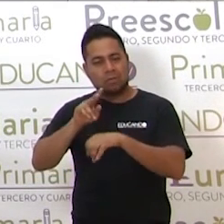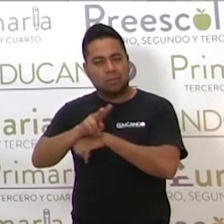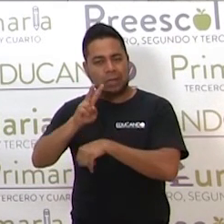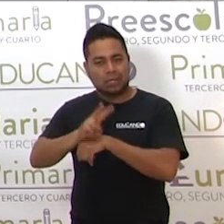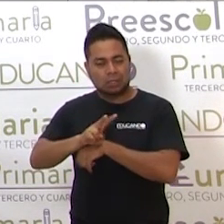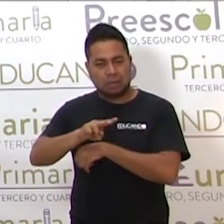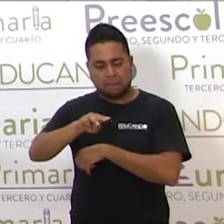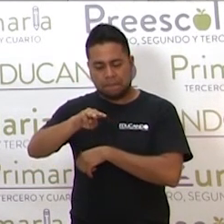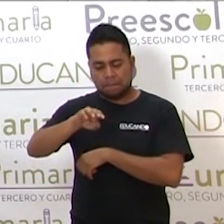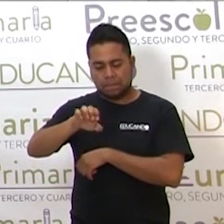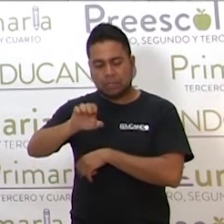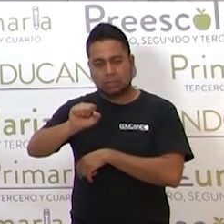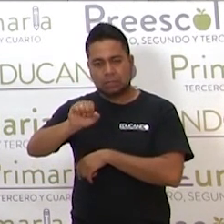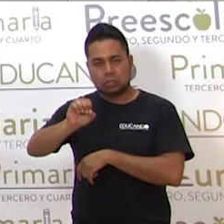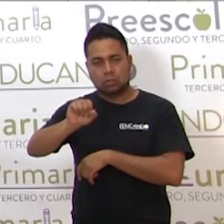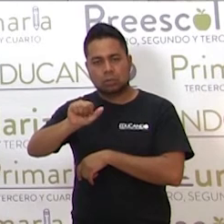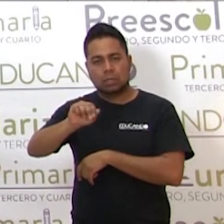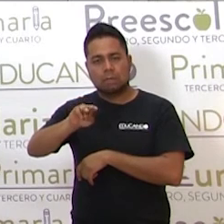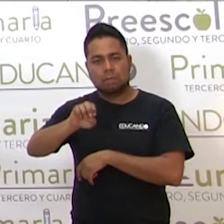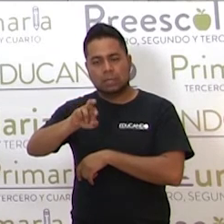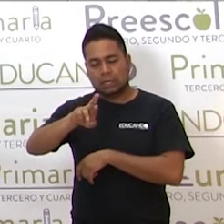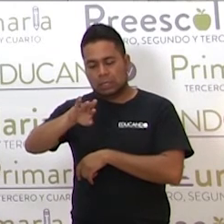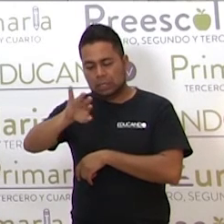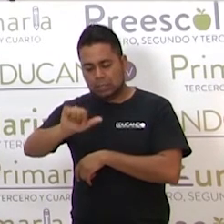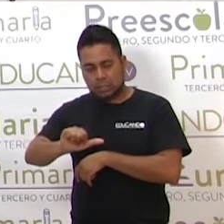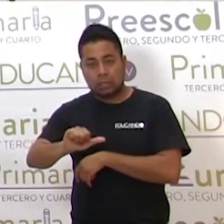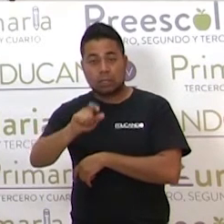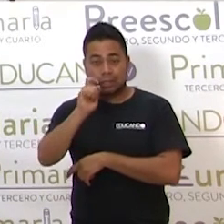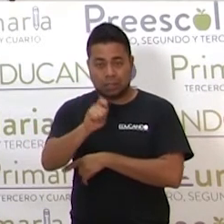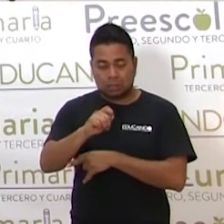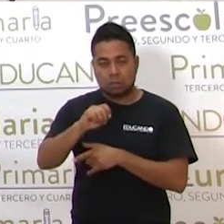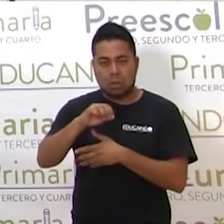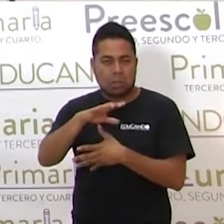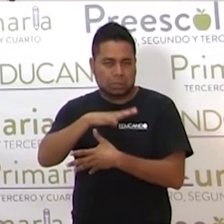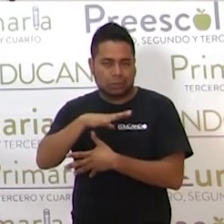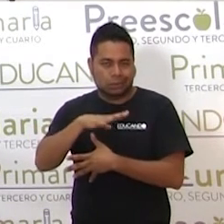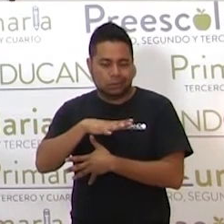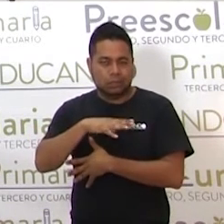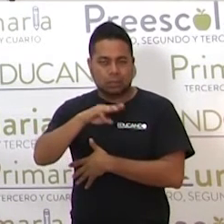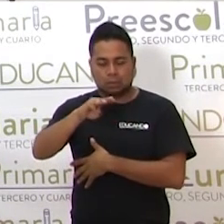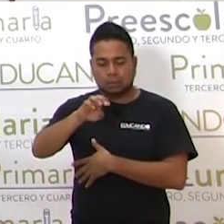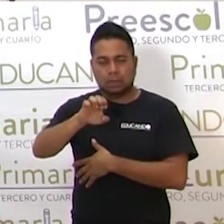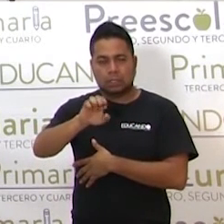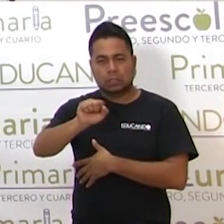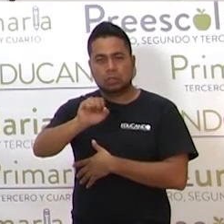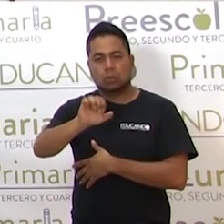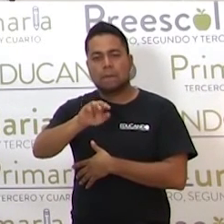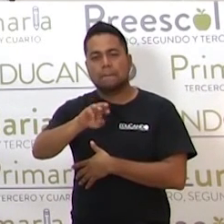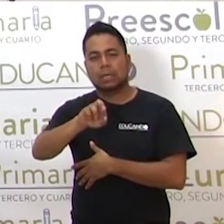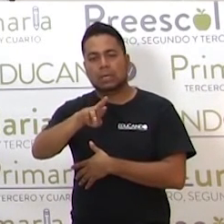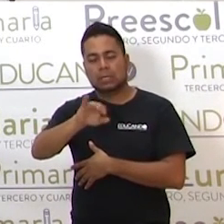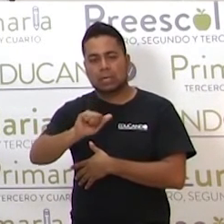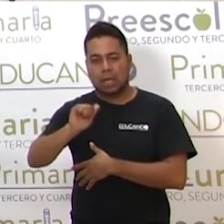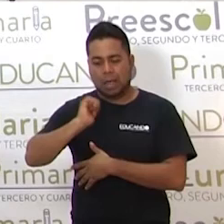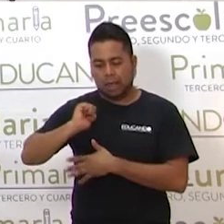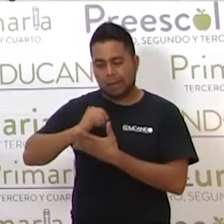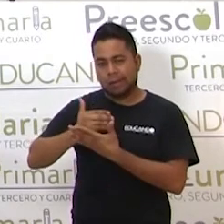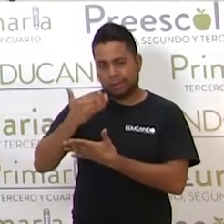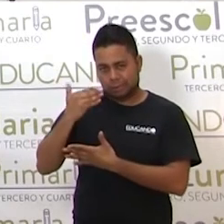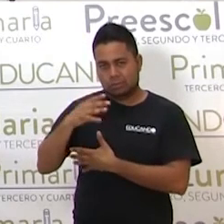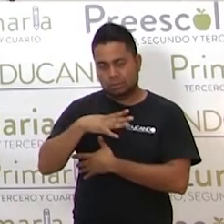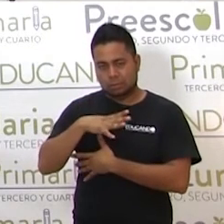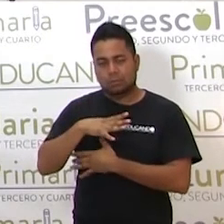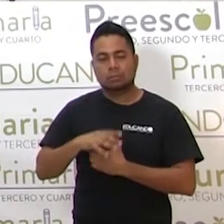si pensamos en un mapa, digamos que es todo eso es Mesoamérica, esa es la antigua Mesoamérica.